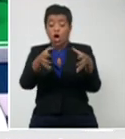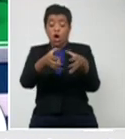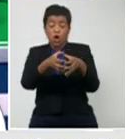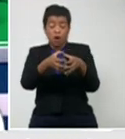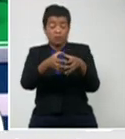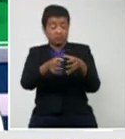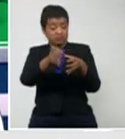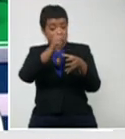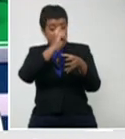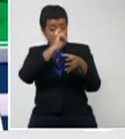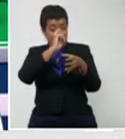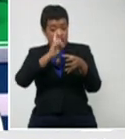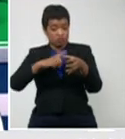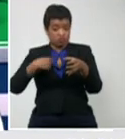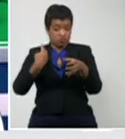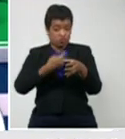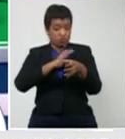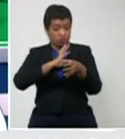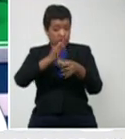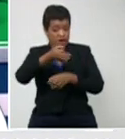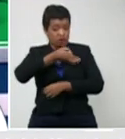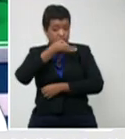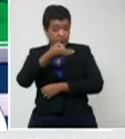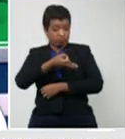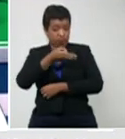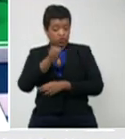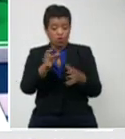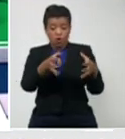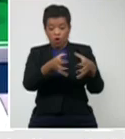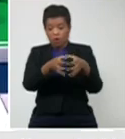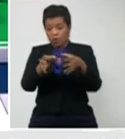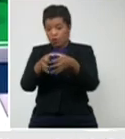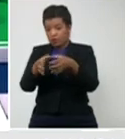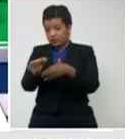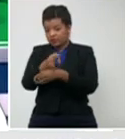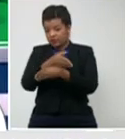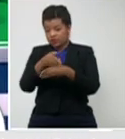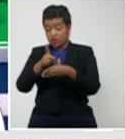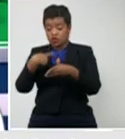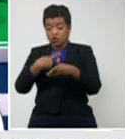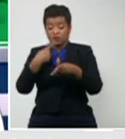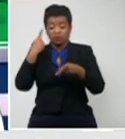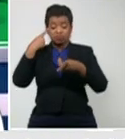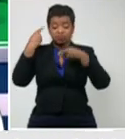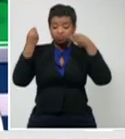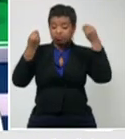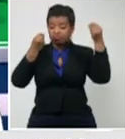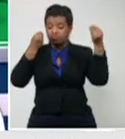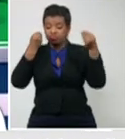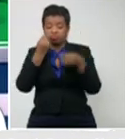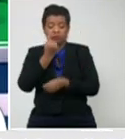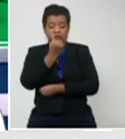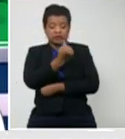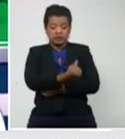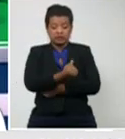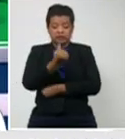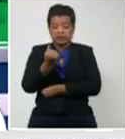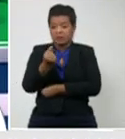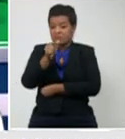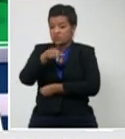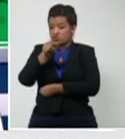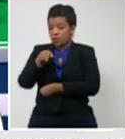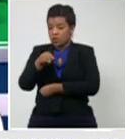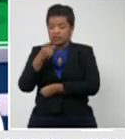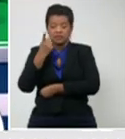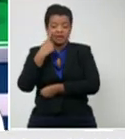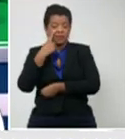hemos estado viendo, cuando analizamos cada caso y vemos muchas veces las comorbilidades